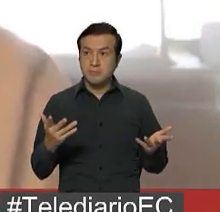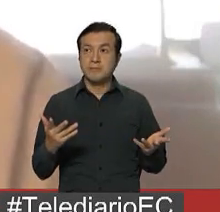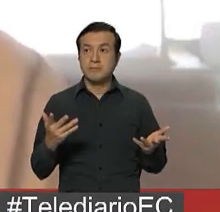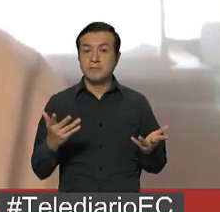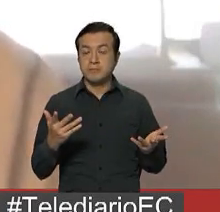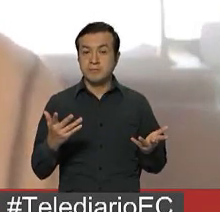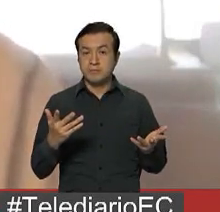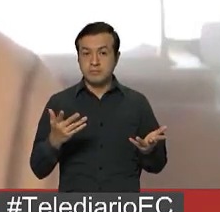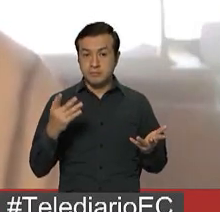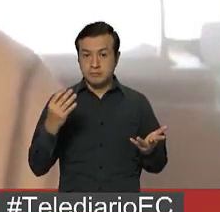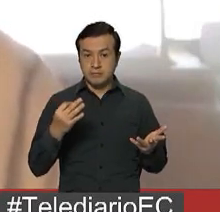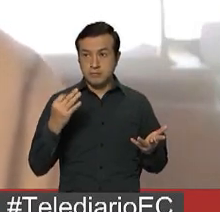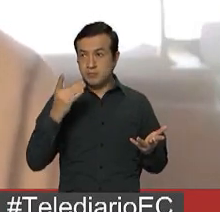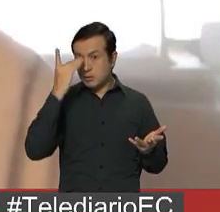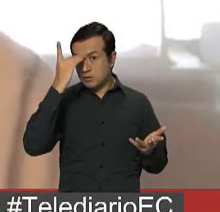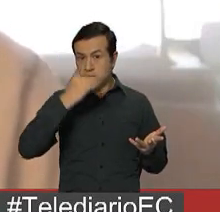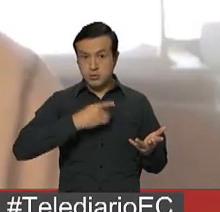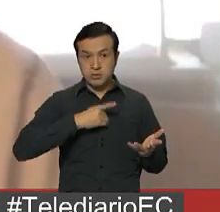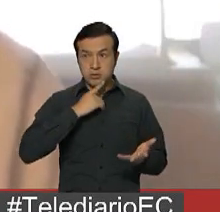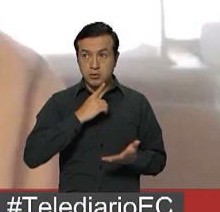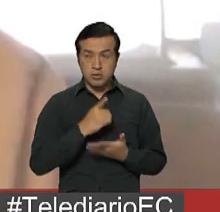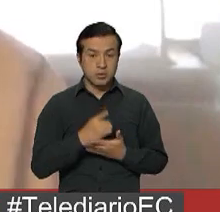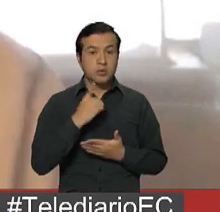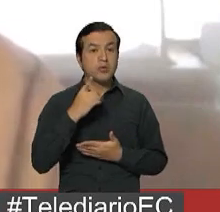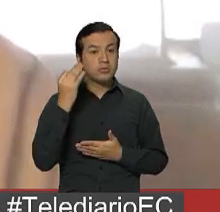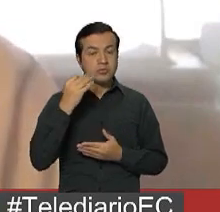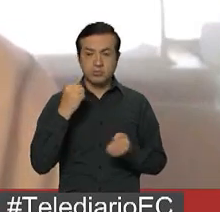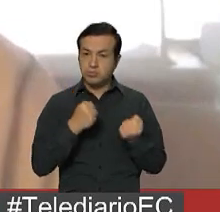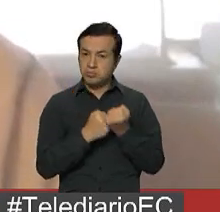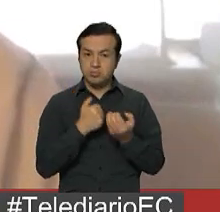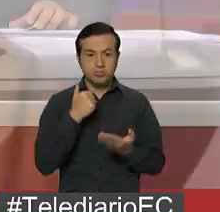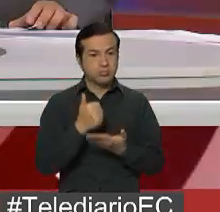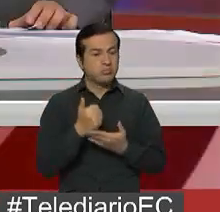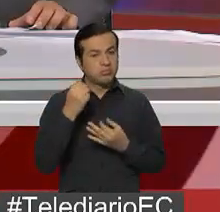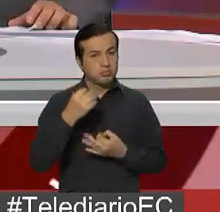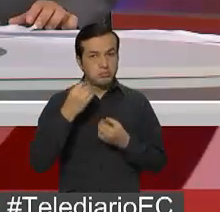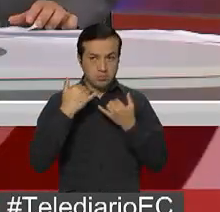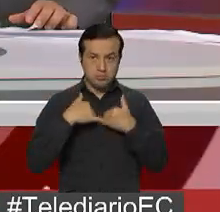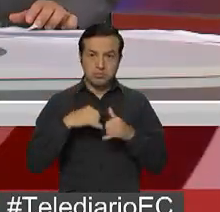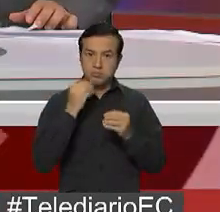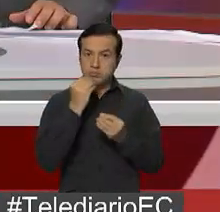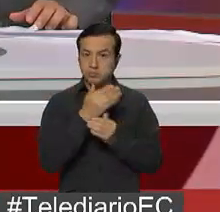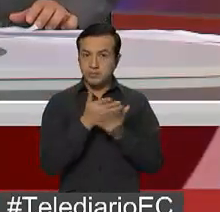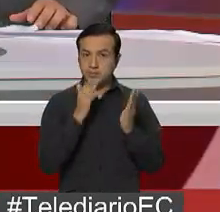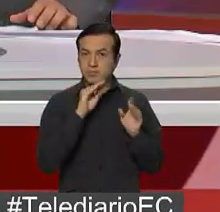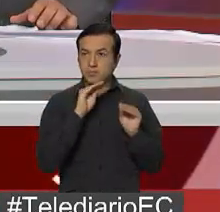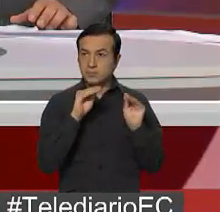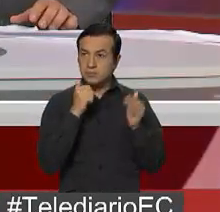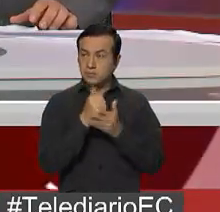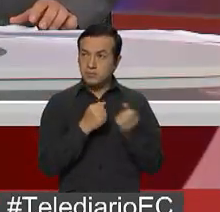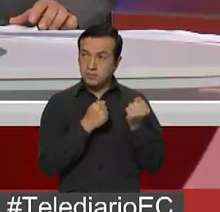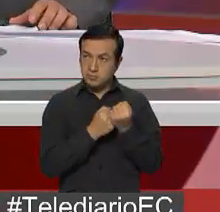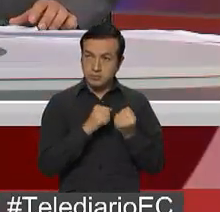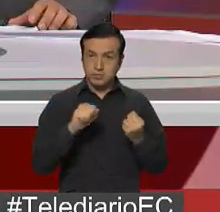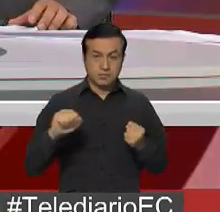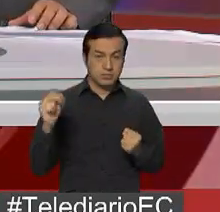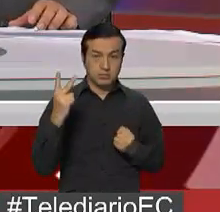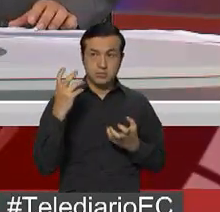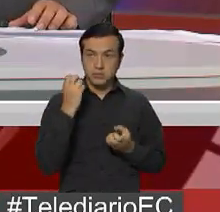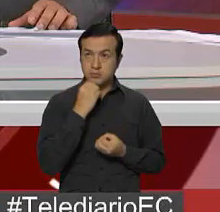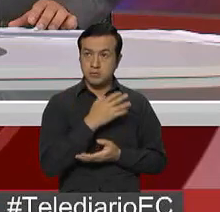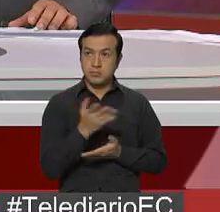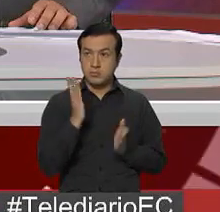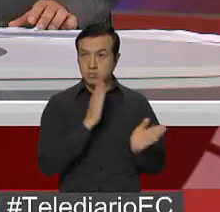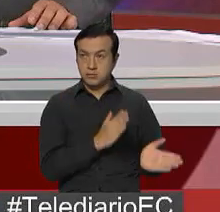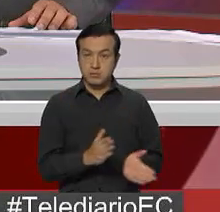como tal es una medida que sí ha dado el resultado que se esperaba la otra que les quiero comentar porque usted me